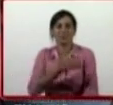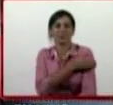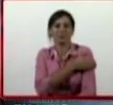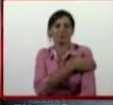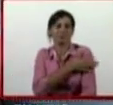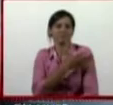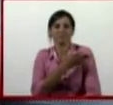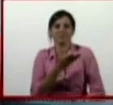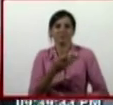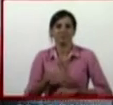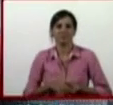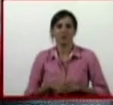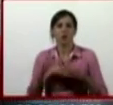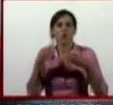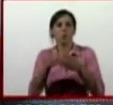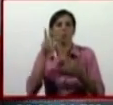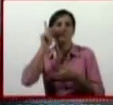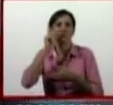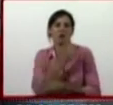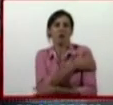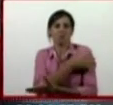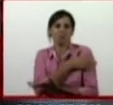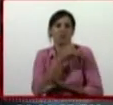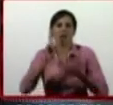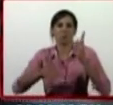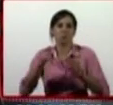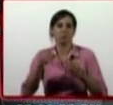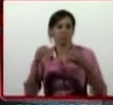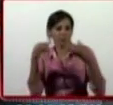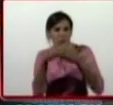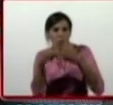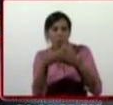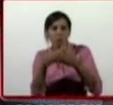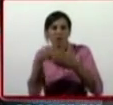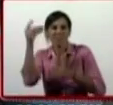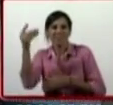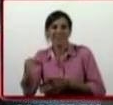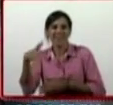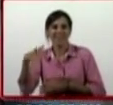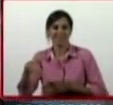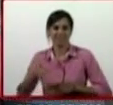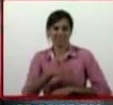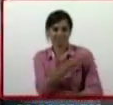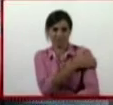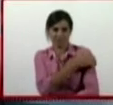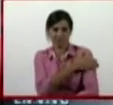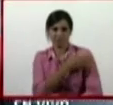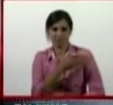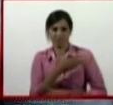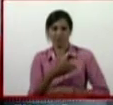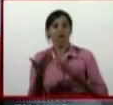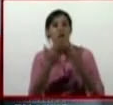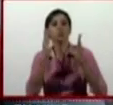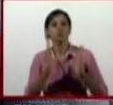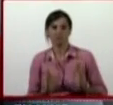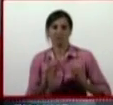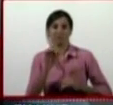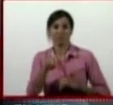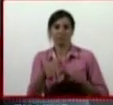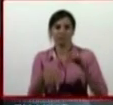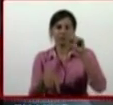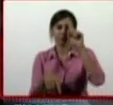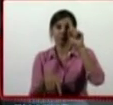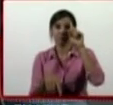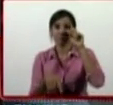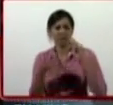los gremios profesorales y de algunos sectores de la derecha de los gremios estudiantiles.